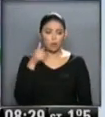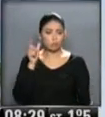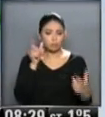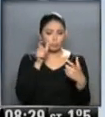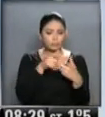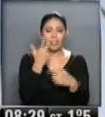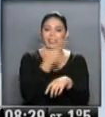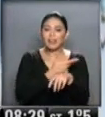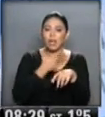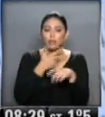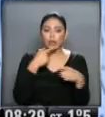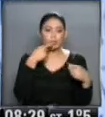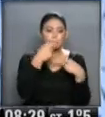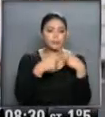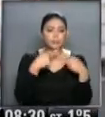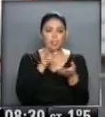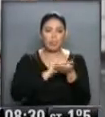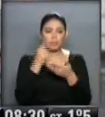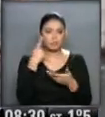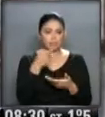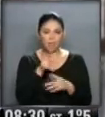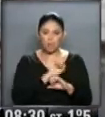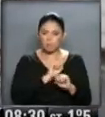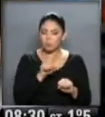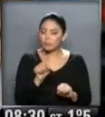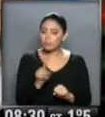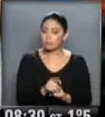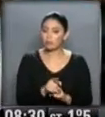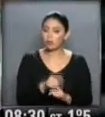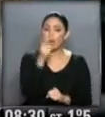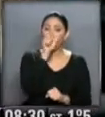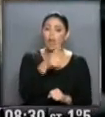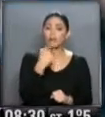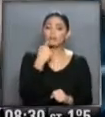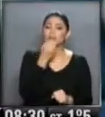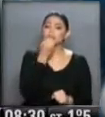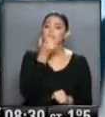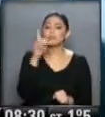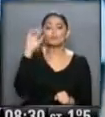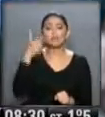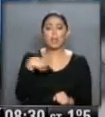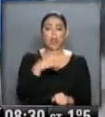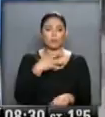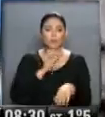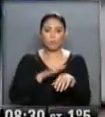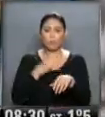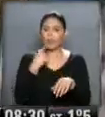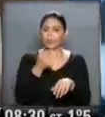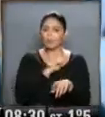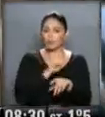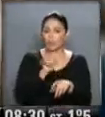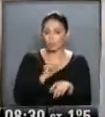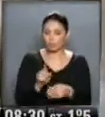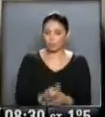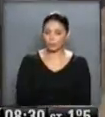él durante tres horas agregó el abogado quien explicó que castró no había admitido ni los secuestros y tampoco las